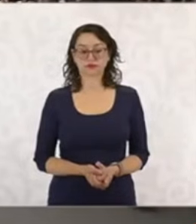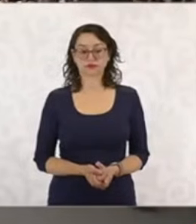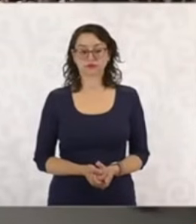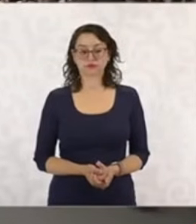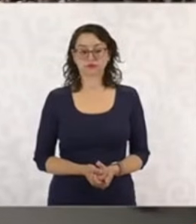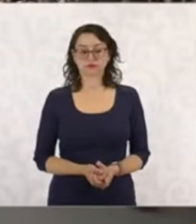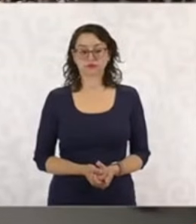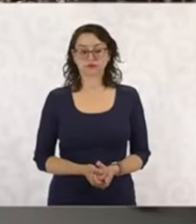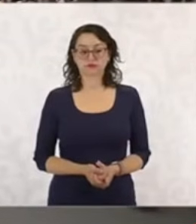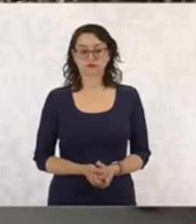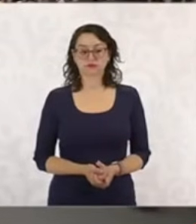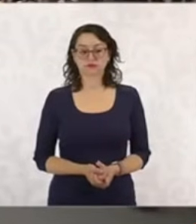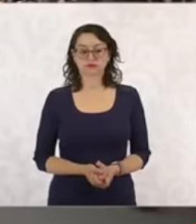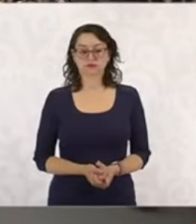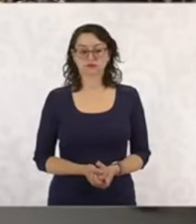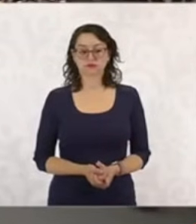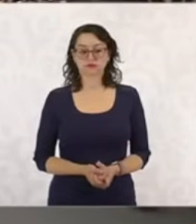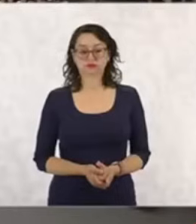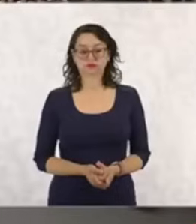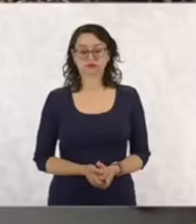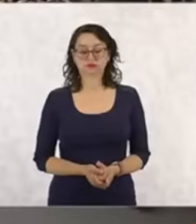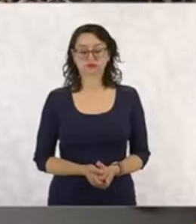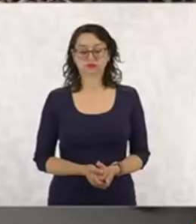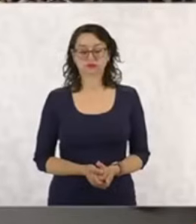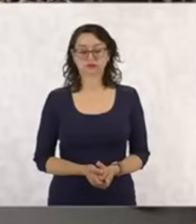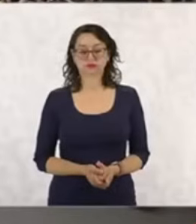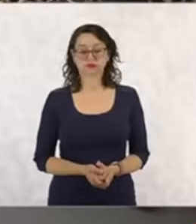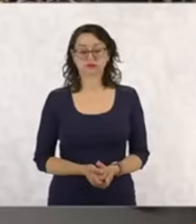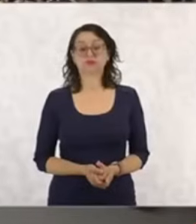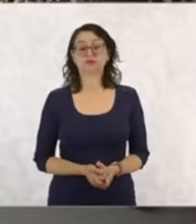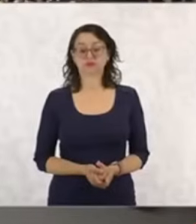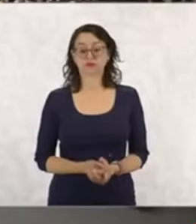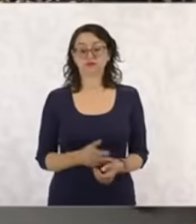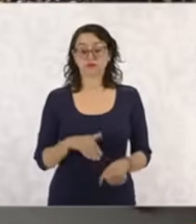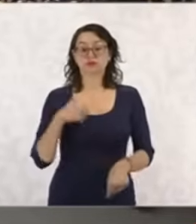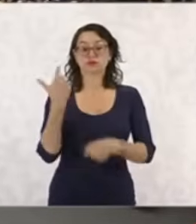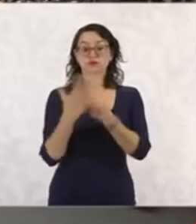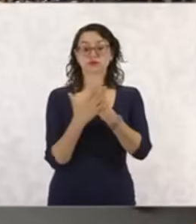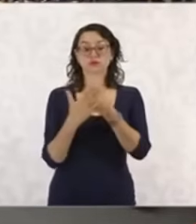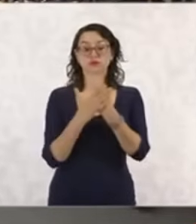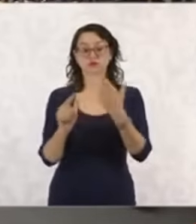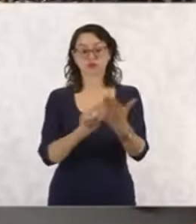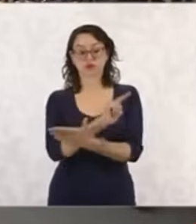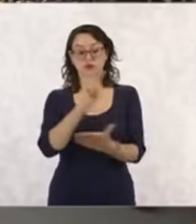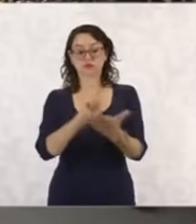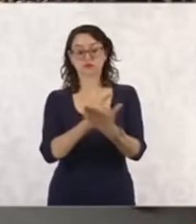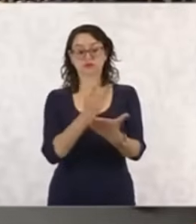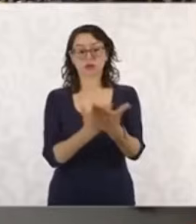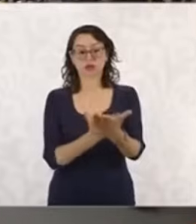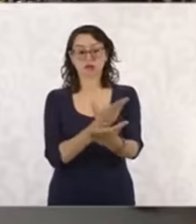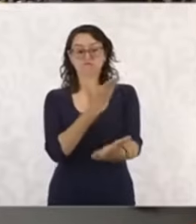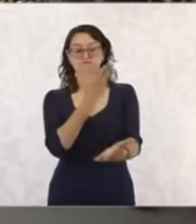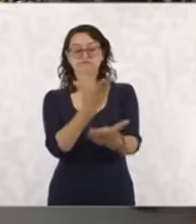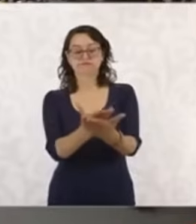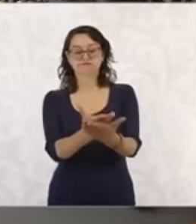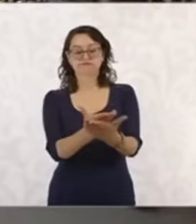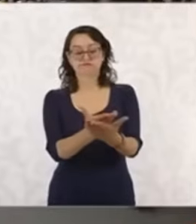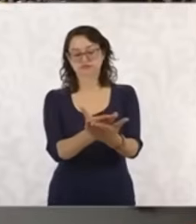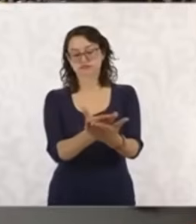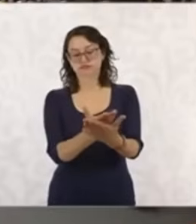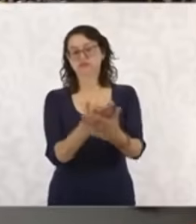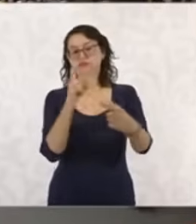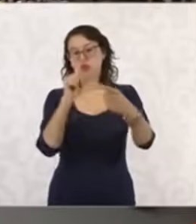Con su permiso. Sí, efectivamente, la ley que vamos a presentar en los próximos días, las